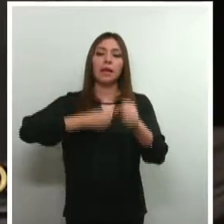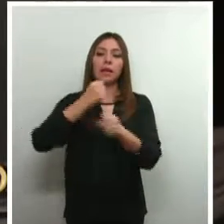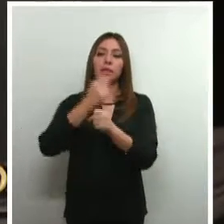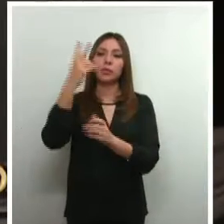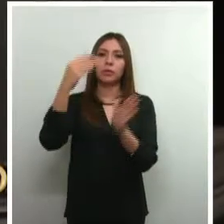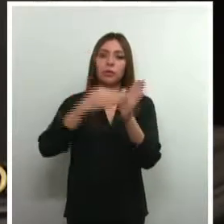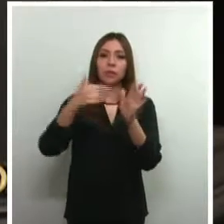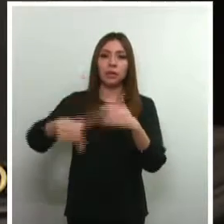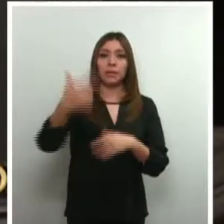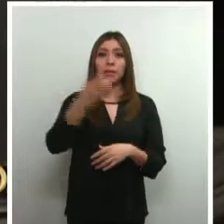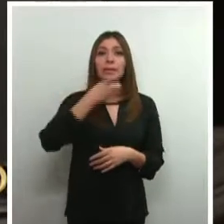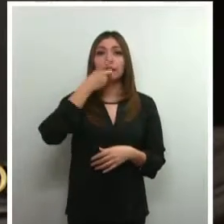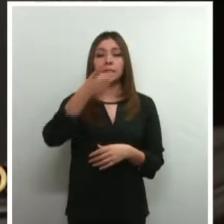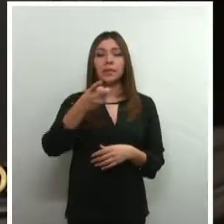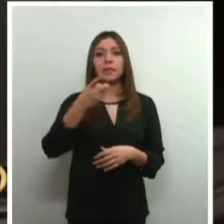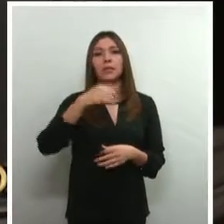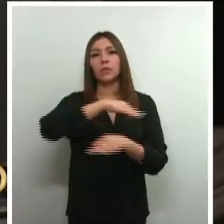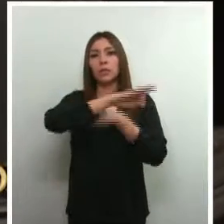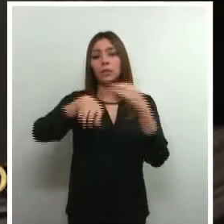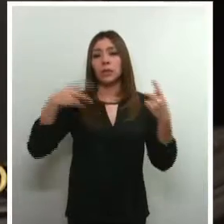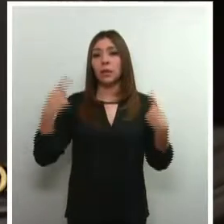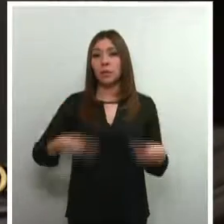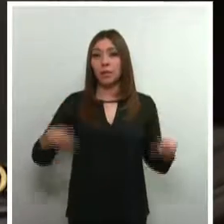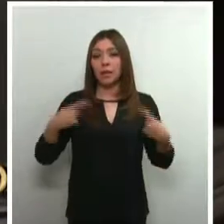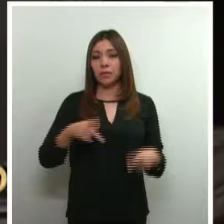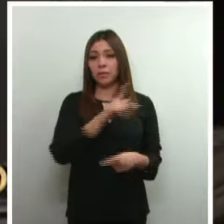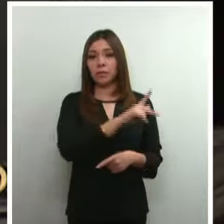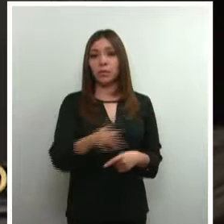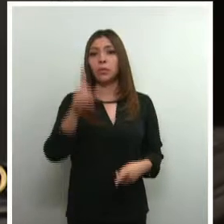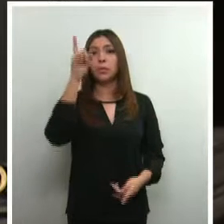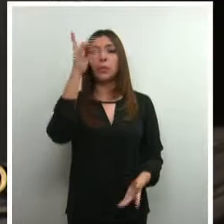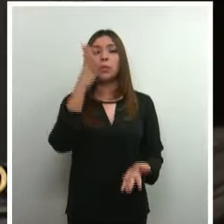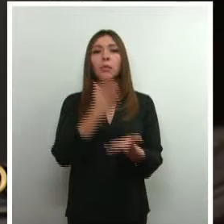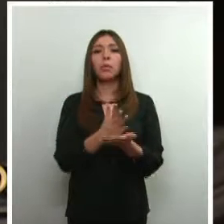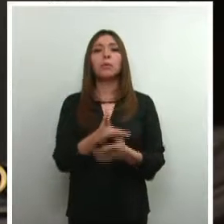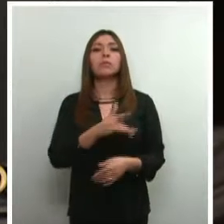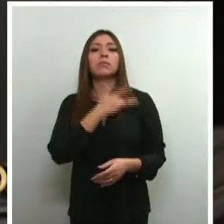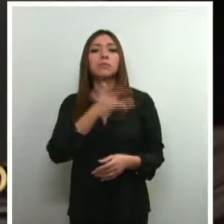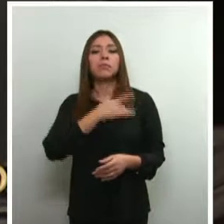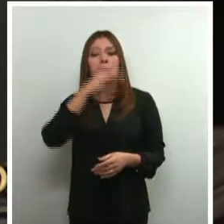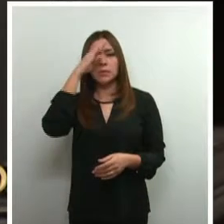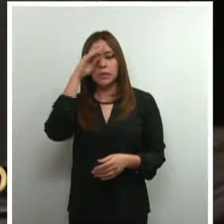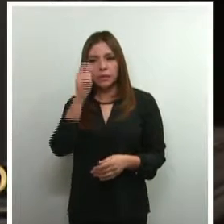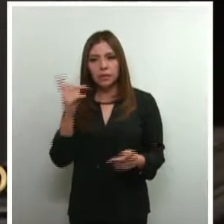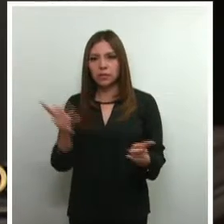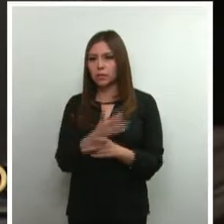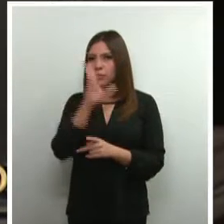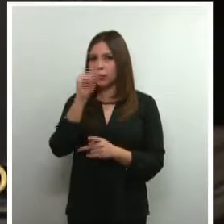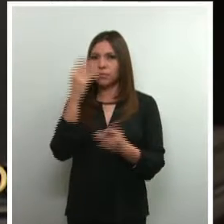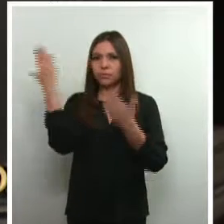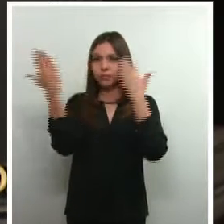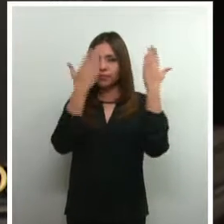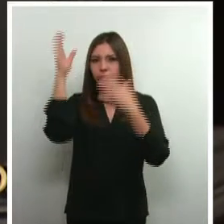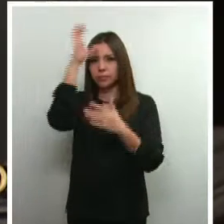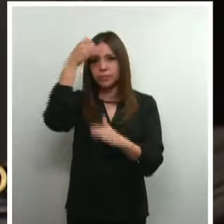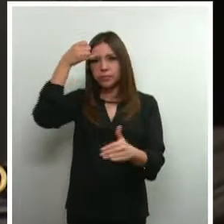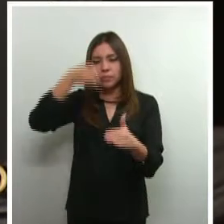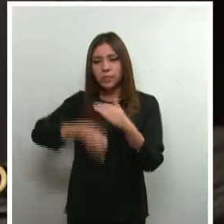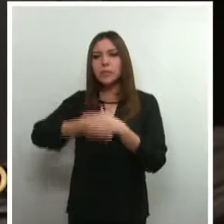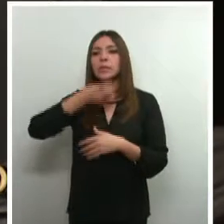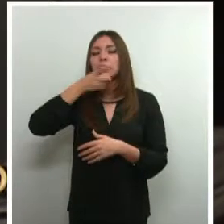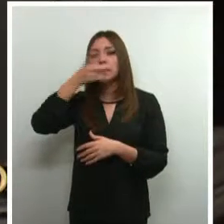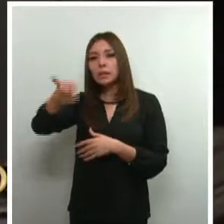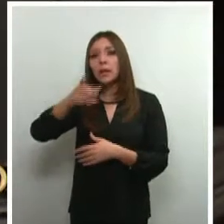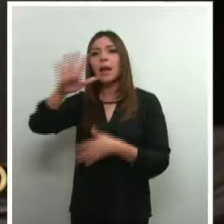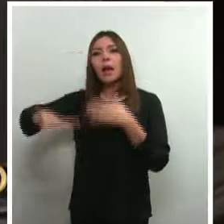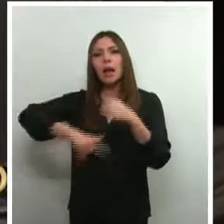que los seres humanos no somos los únicos poseedores de conciencia. Estudios científicos sostienen que los